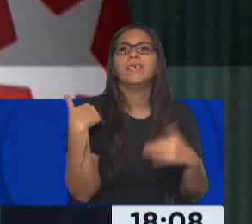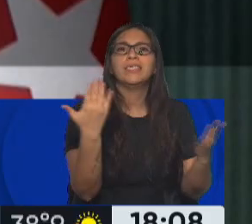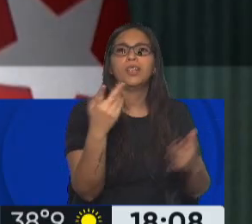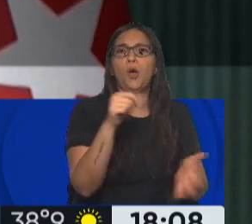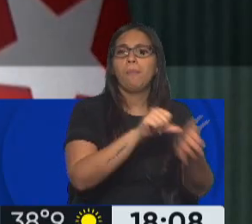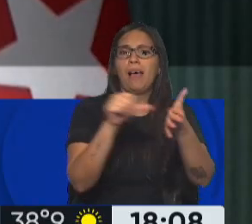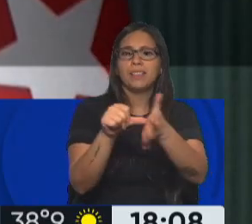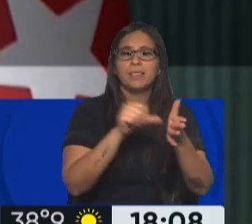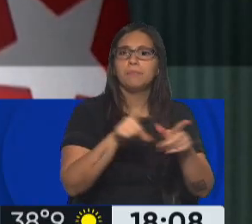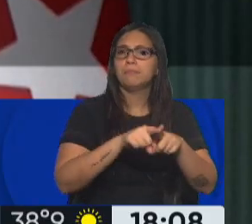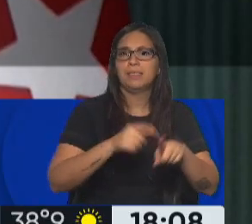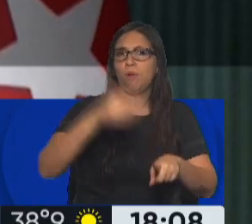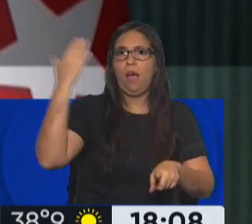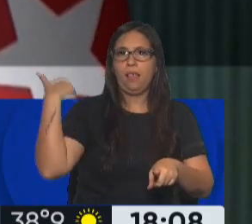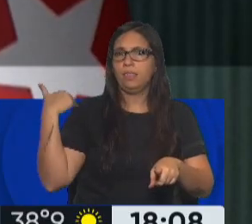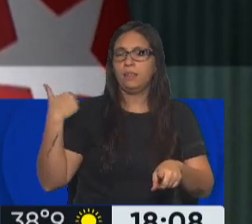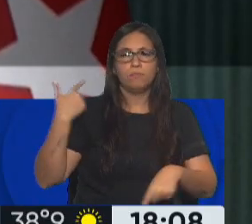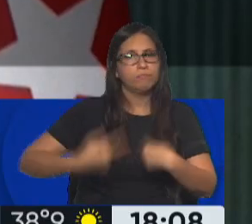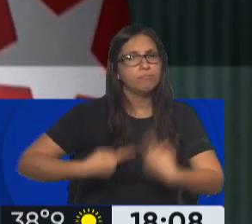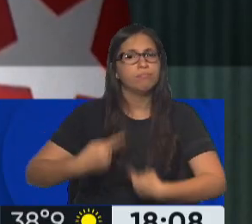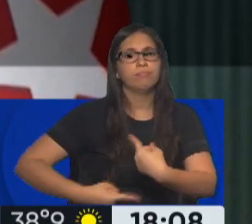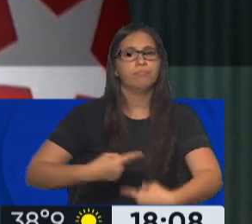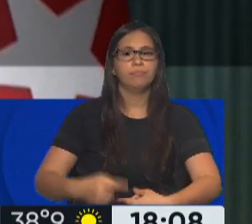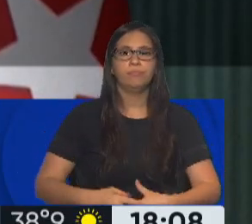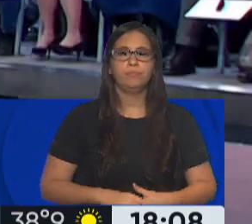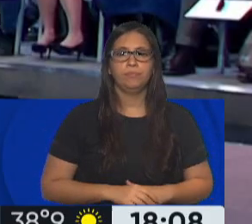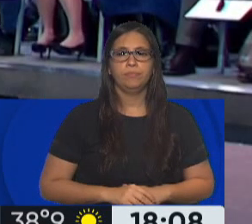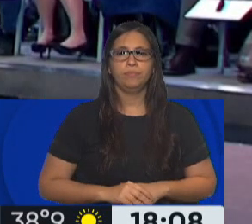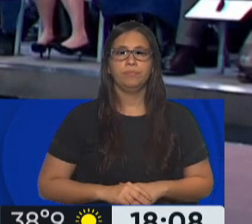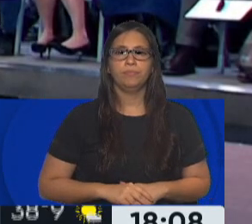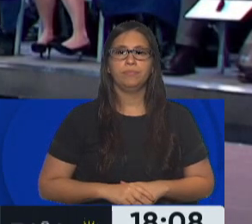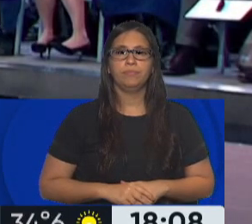olduğu gibi bugün ve yarın da yapmaya devam edeceğiz.